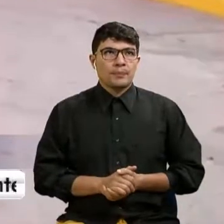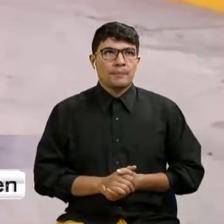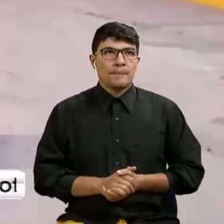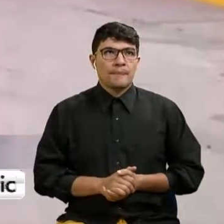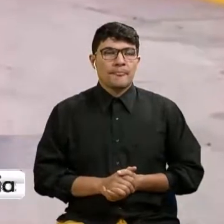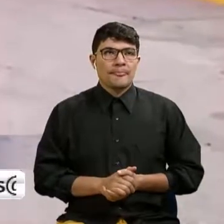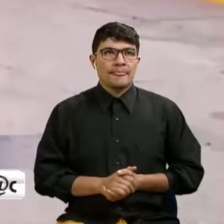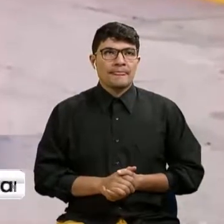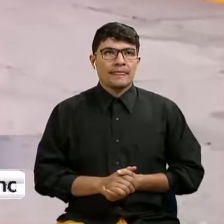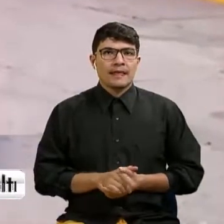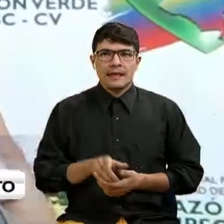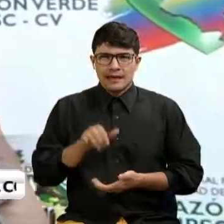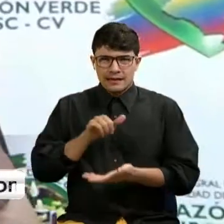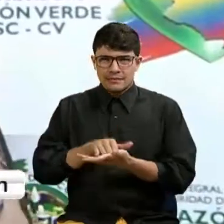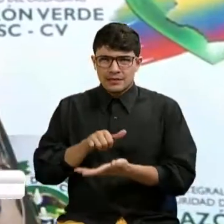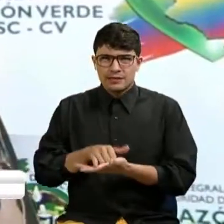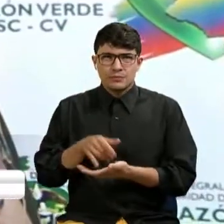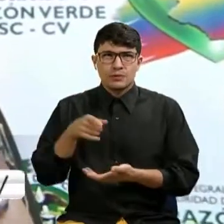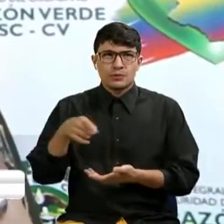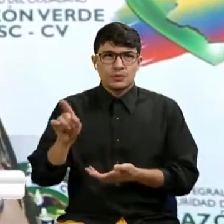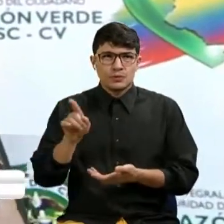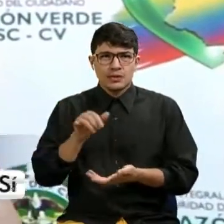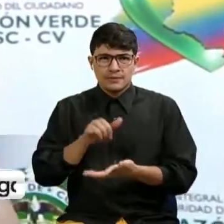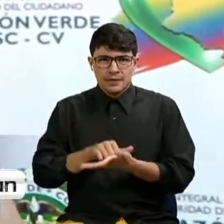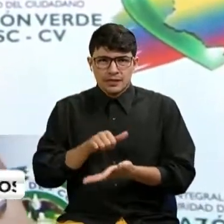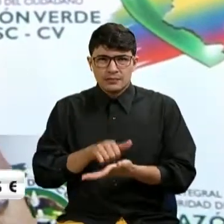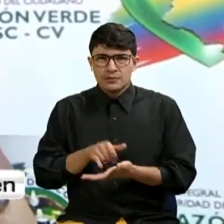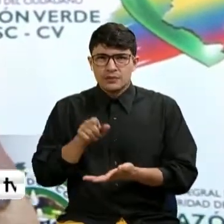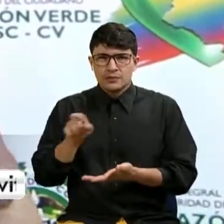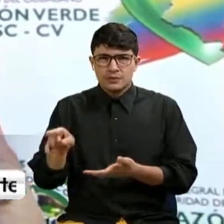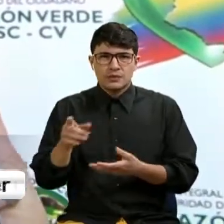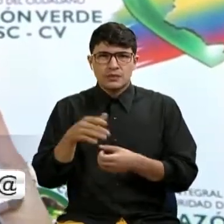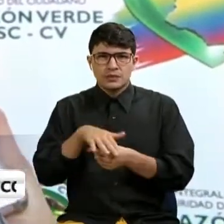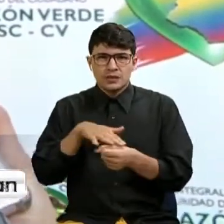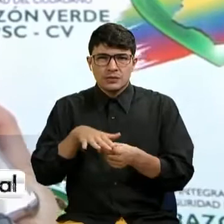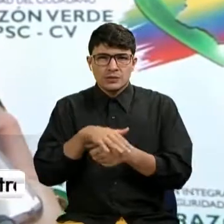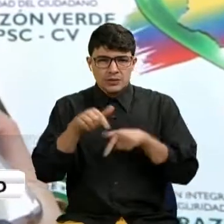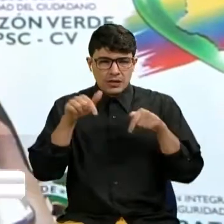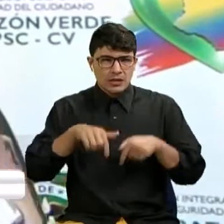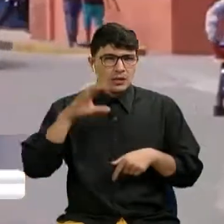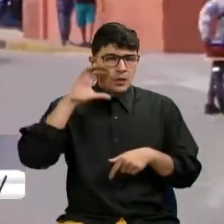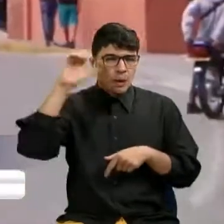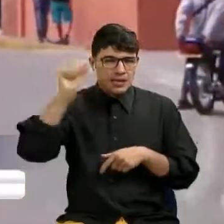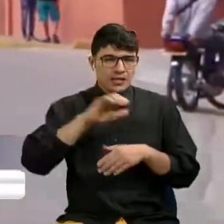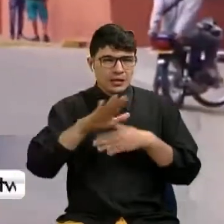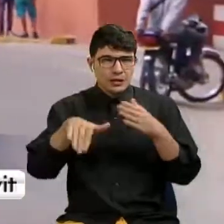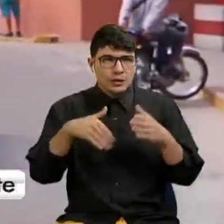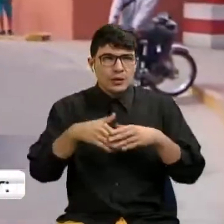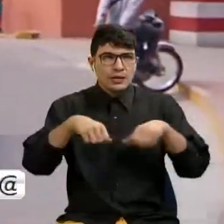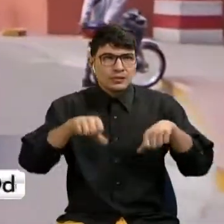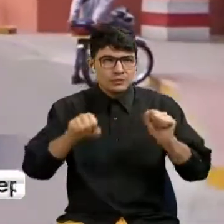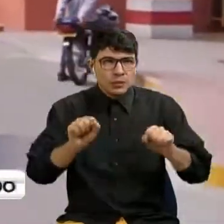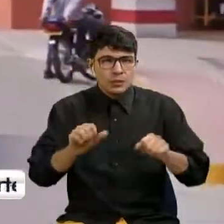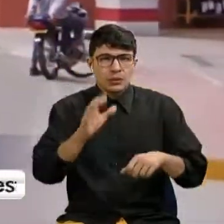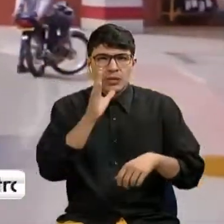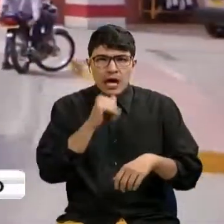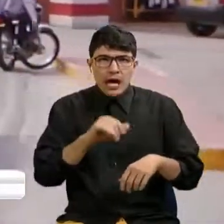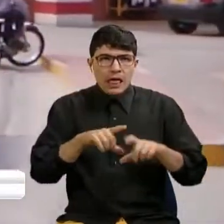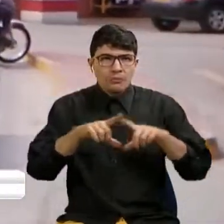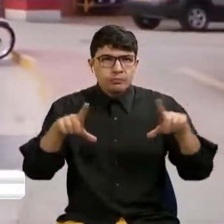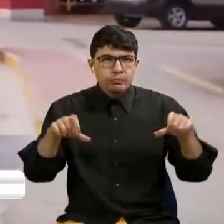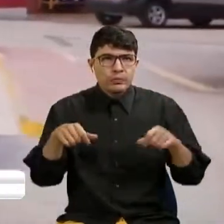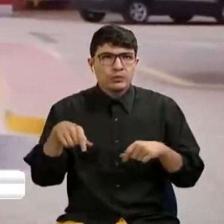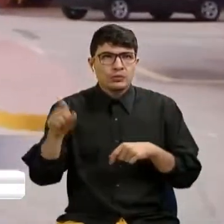mismo modus operandi que se ha llevado en los últimos hechos en la ciudad caña las motocicletas sin placas donde llegan dos